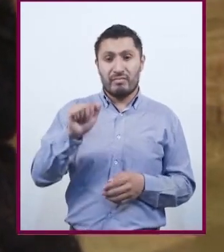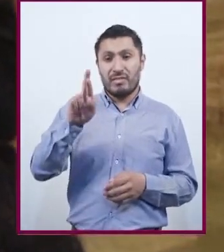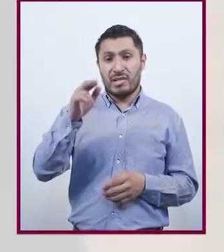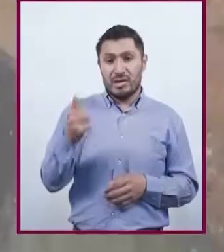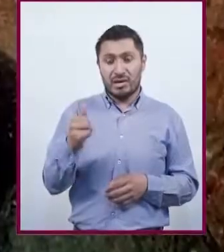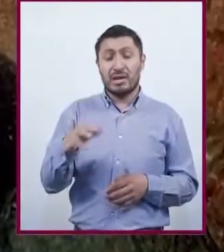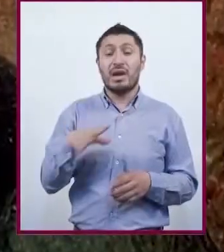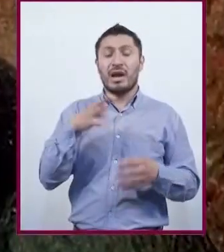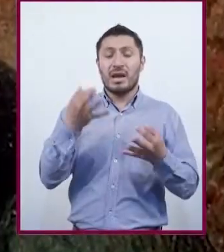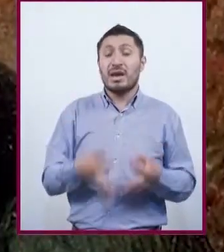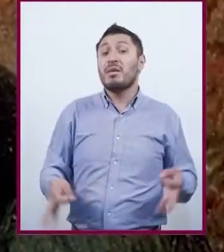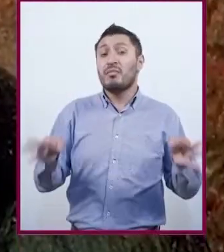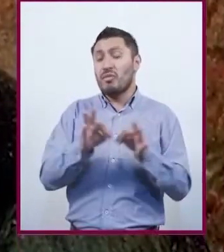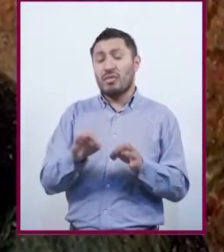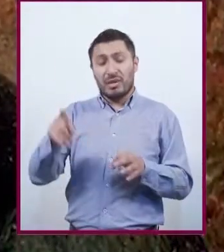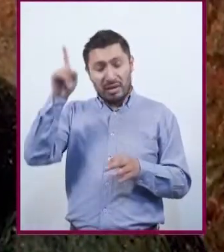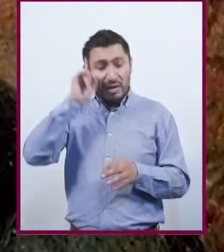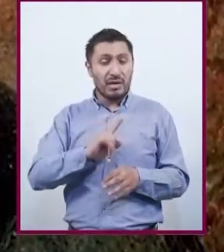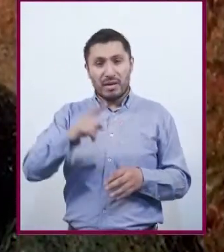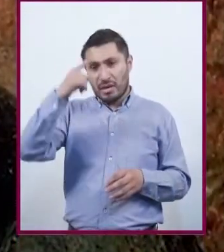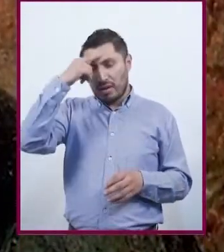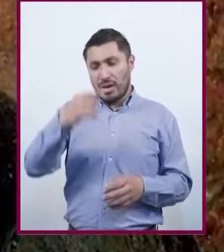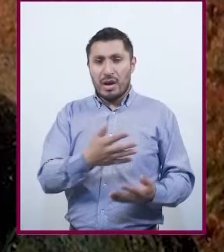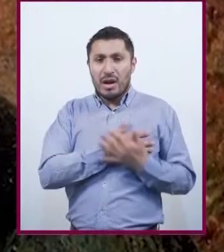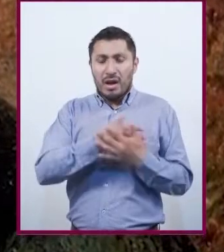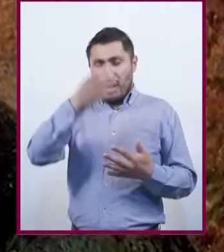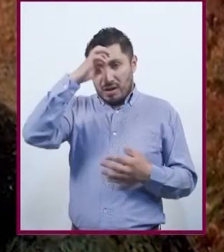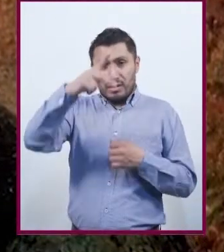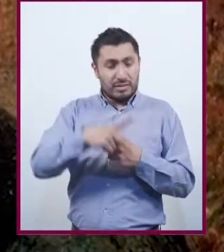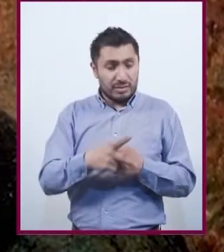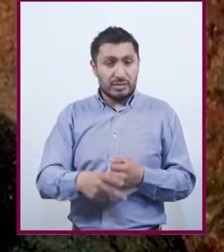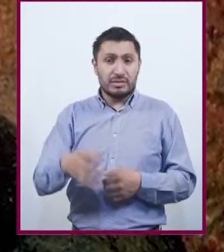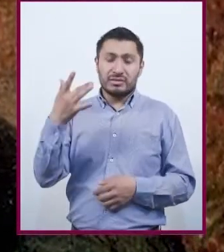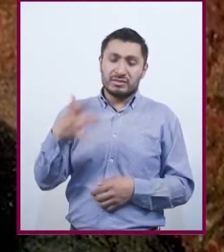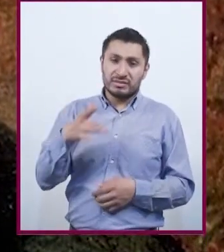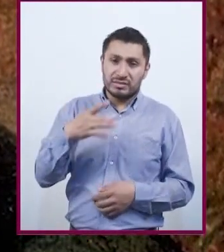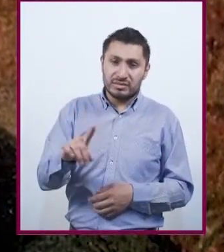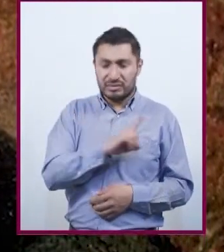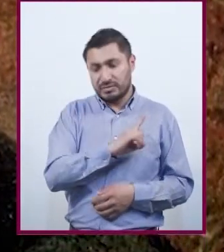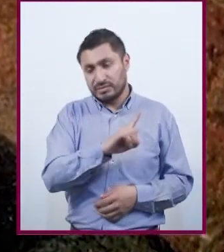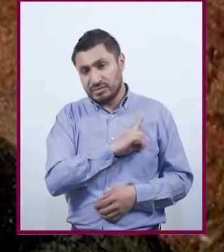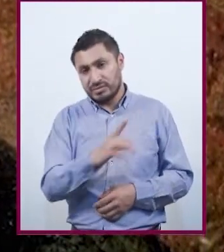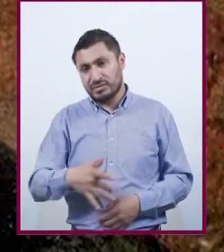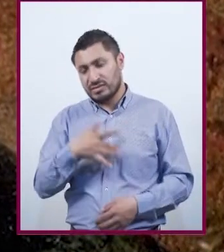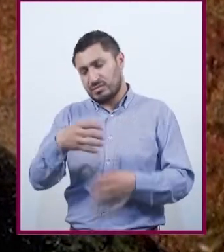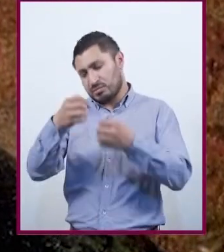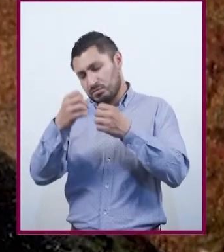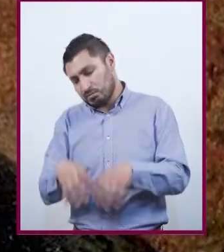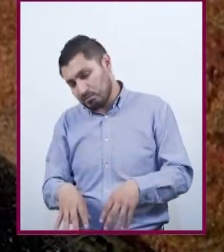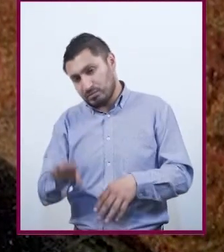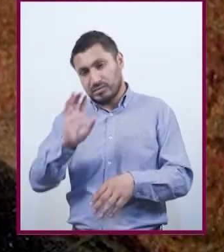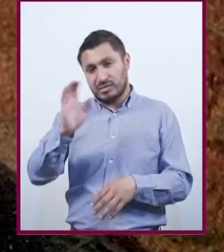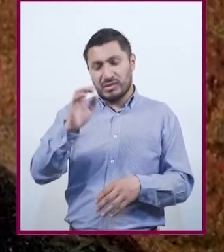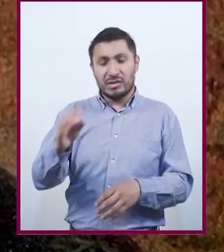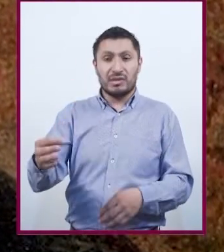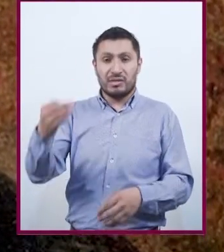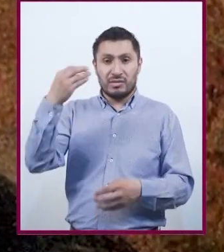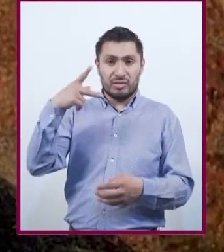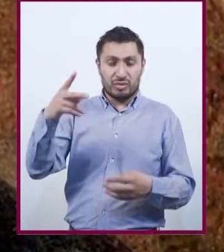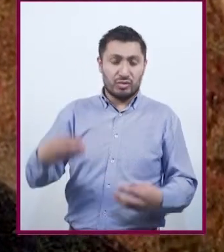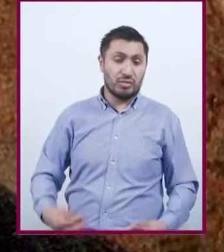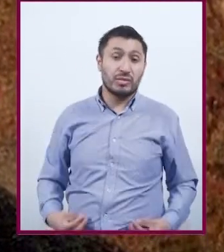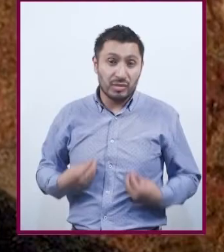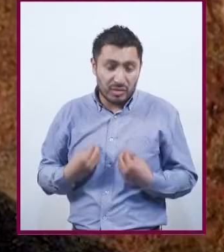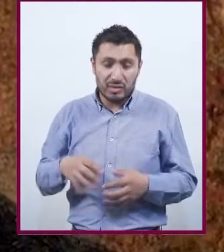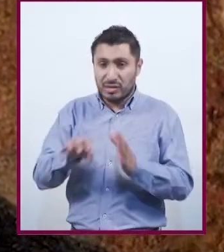Industrial. Mary Shelley fue una de las principales figuras del romanticismo europeo. El dolor, la soledad y el sentimiento de